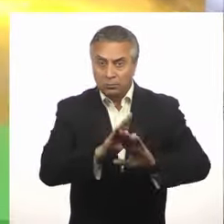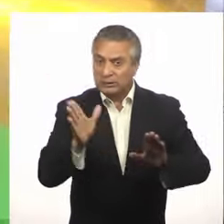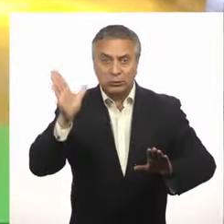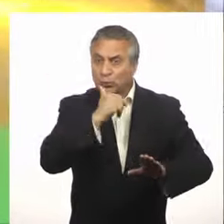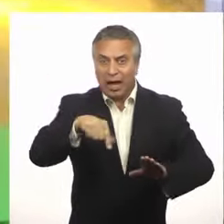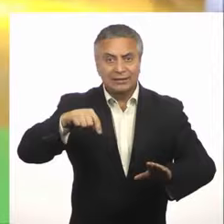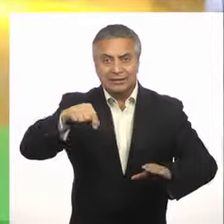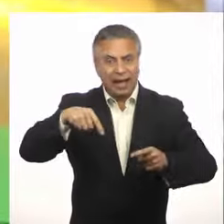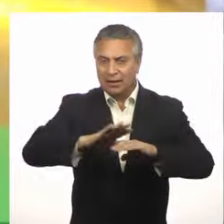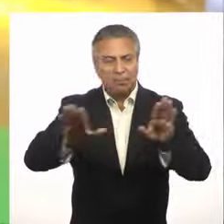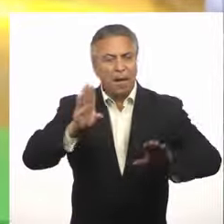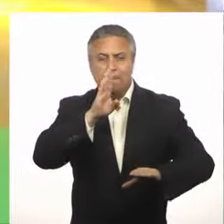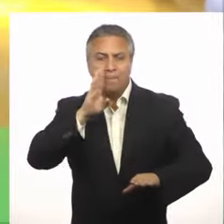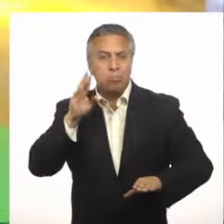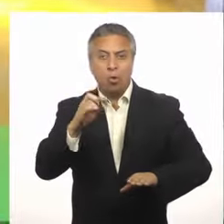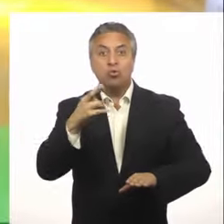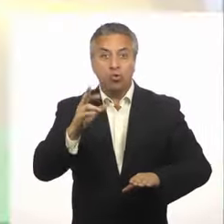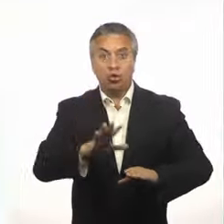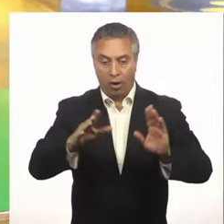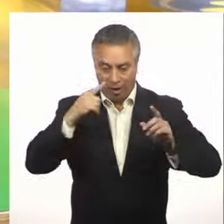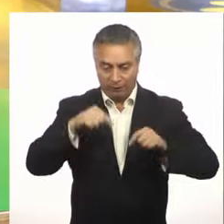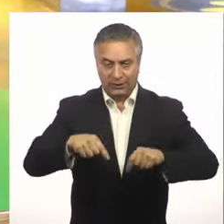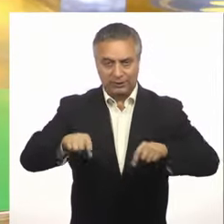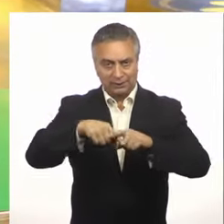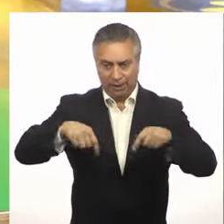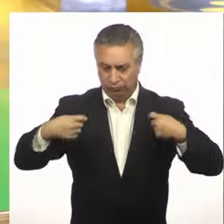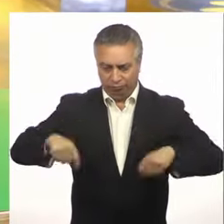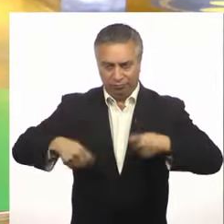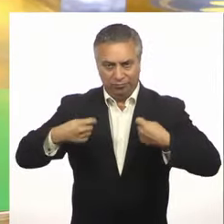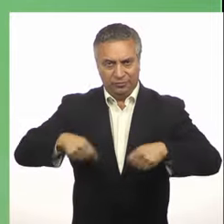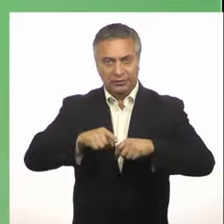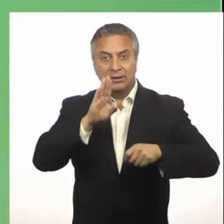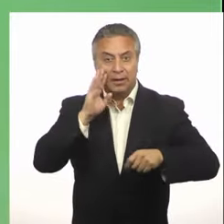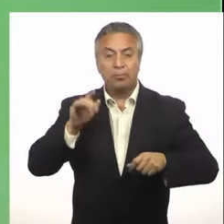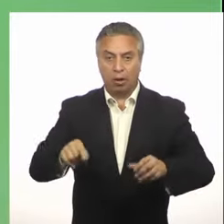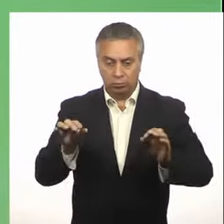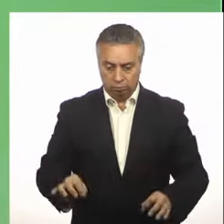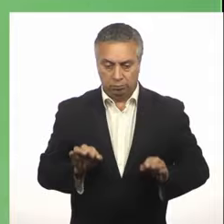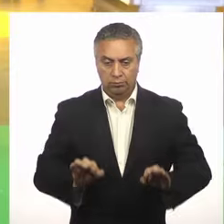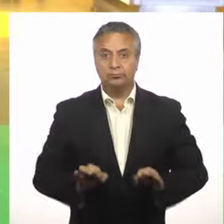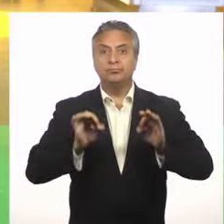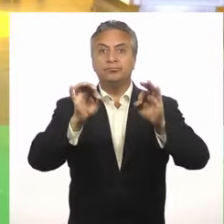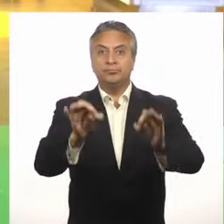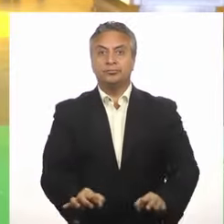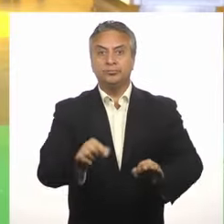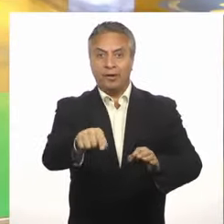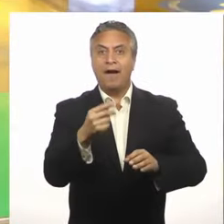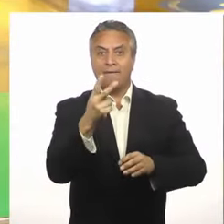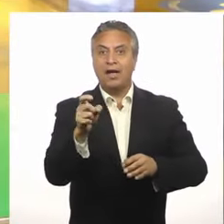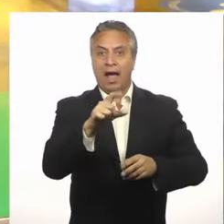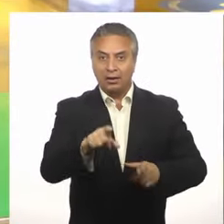minerales. Vamos a sacudir un poco nuestros cables para que no nos quede sal. Lo sumergimos en el vaso. Y